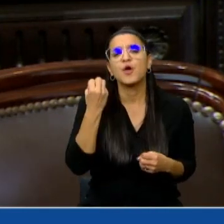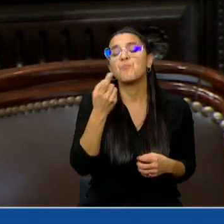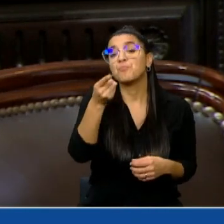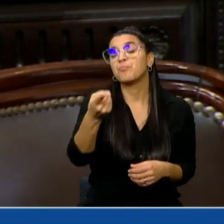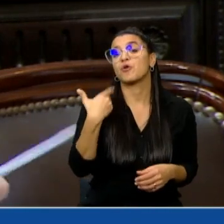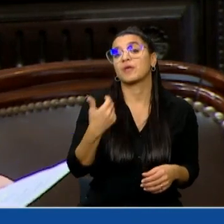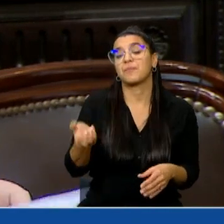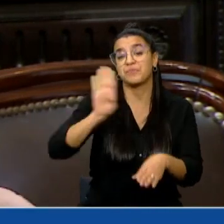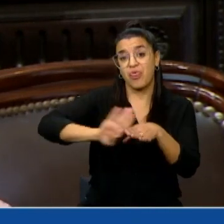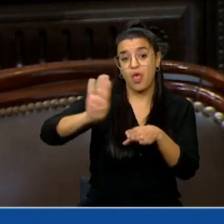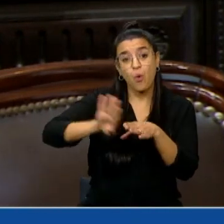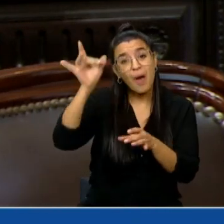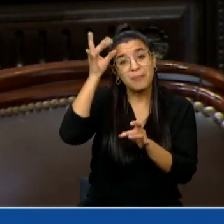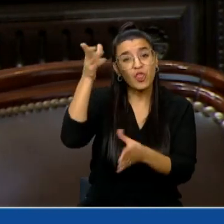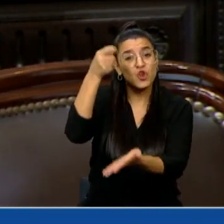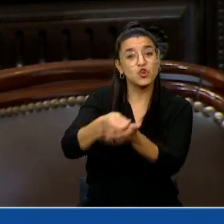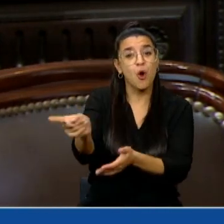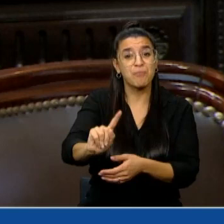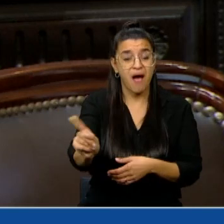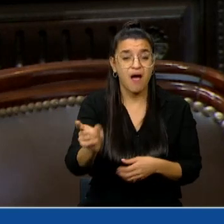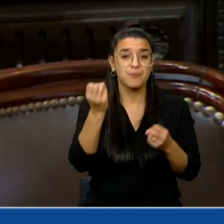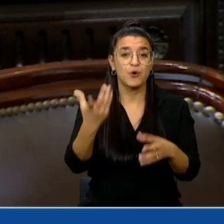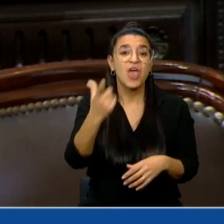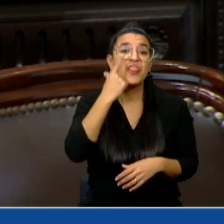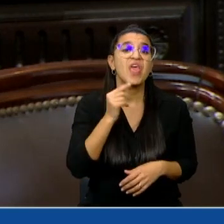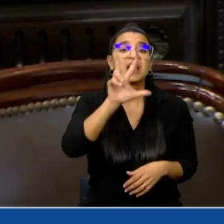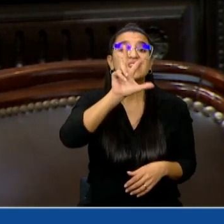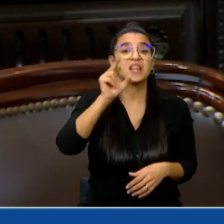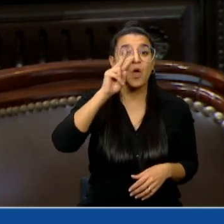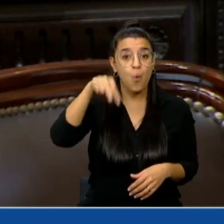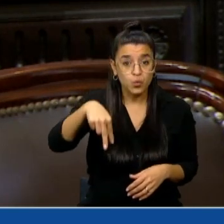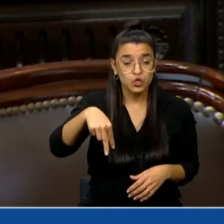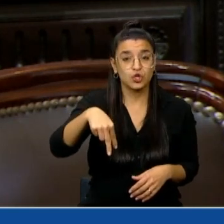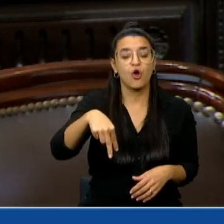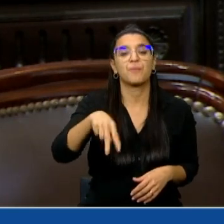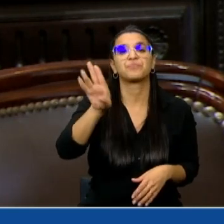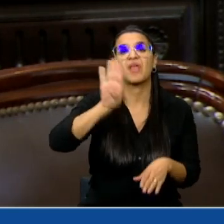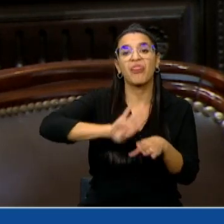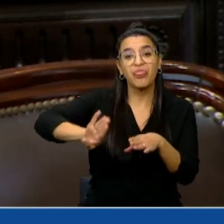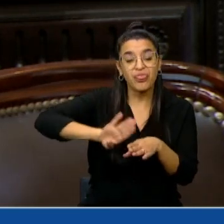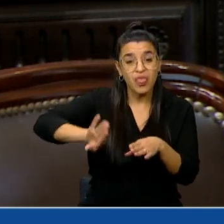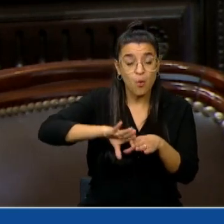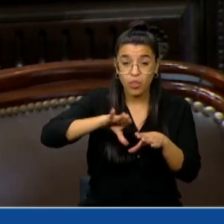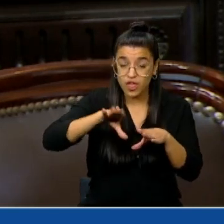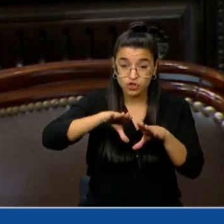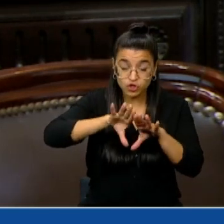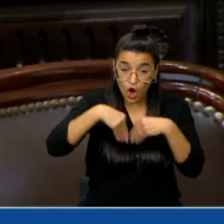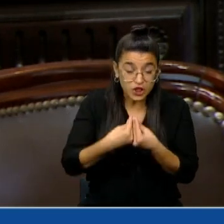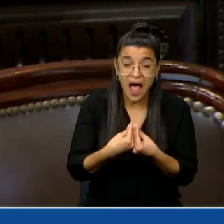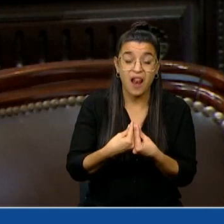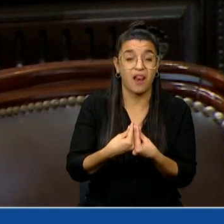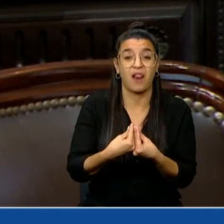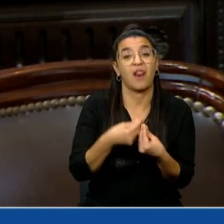la condonación de esas deudas porque al día 30 de junio la deuda total que